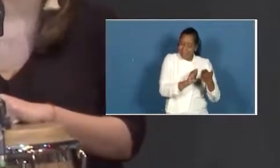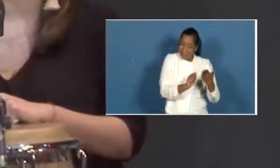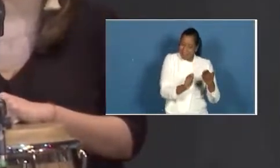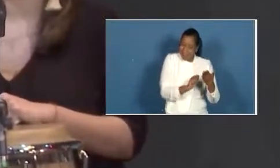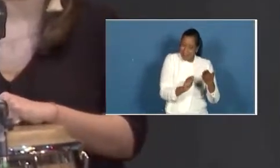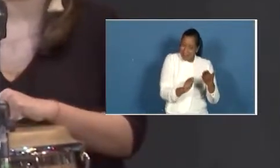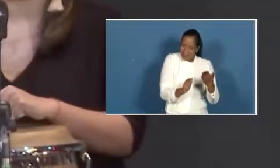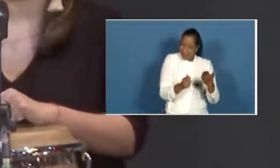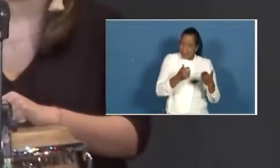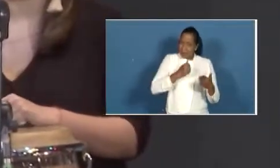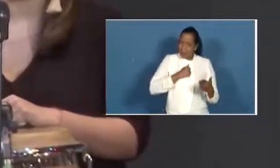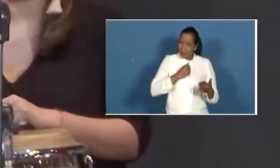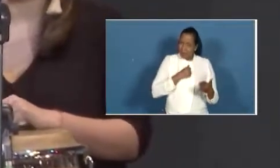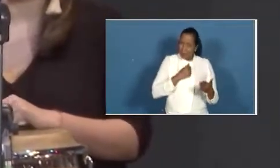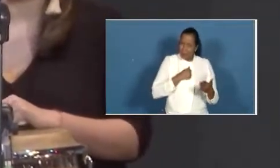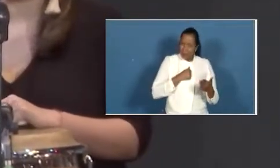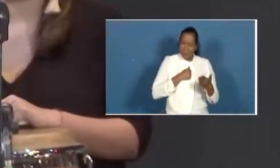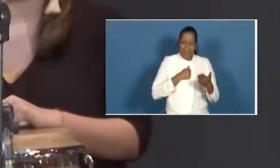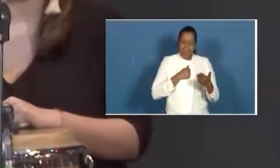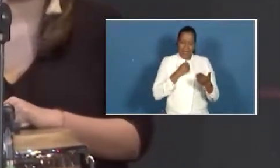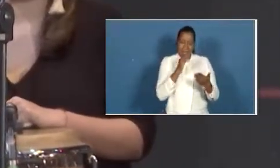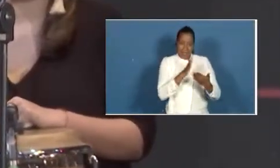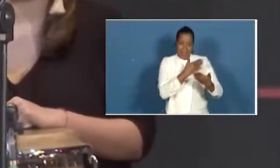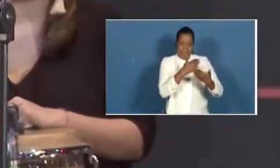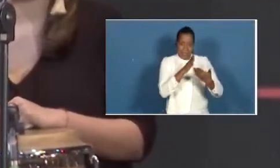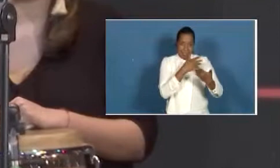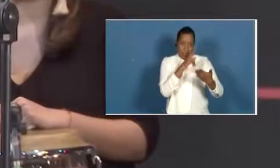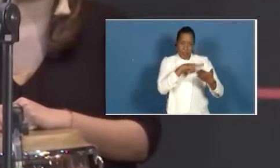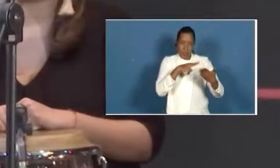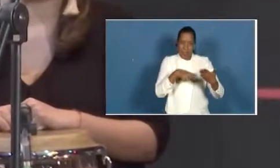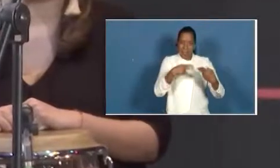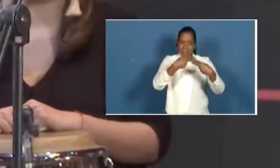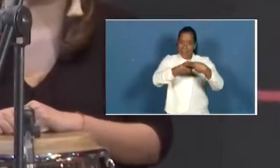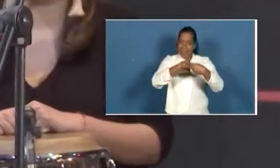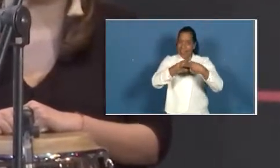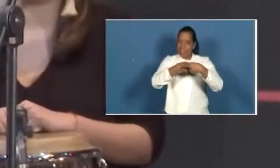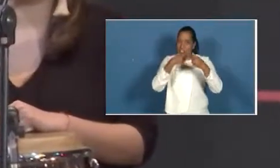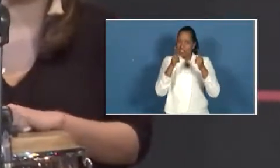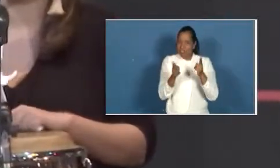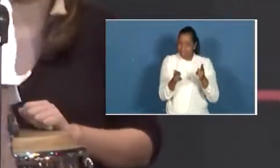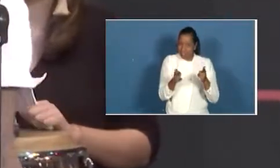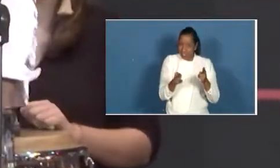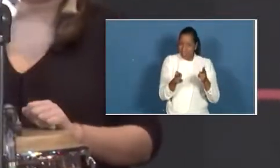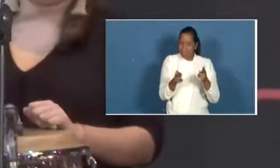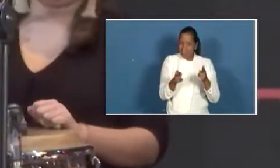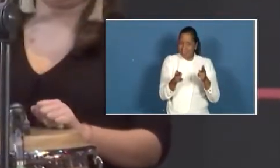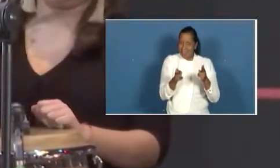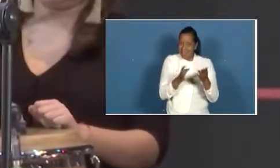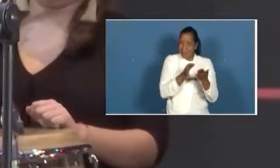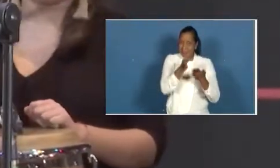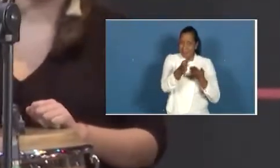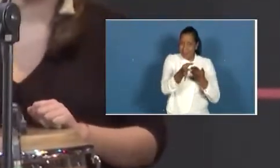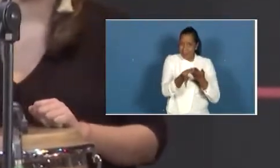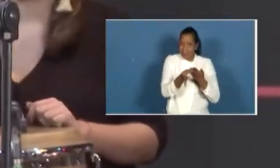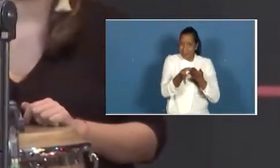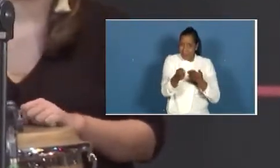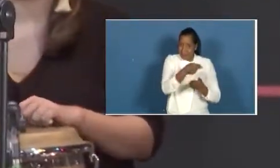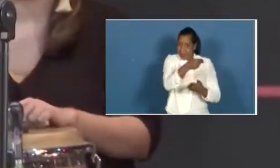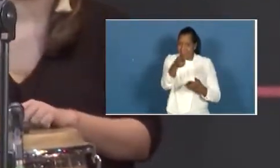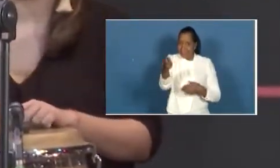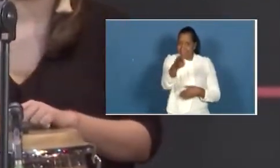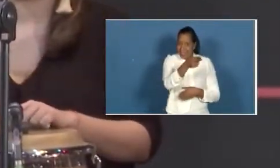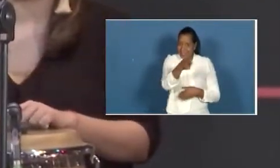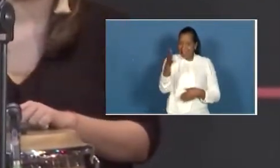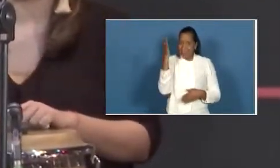vocalista, productor de Chitré, para que respeten. Así que no las voy a hacer sufrir